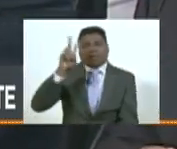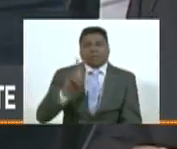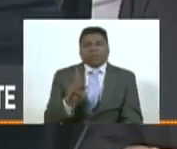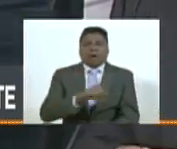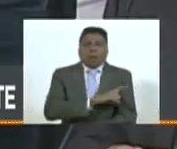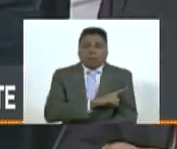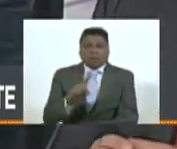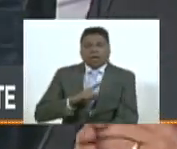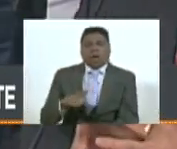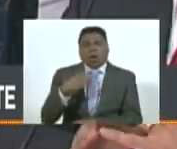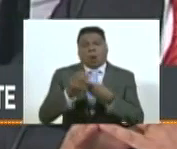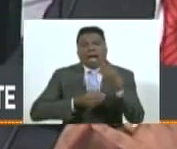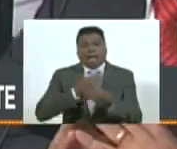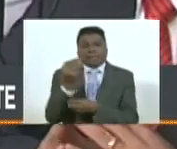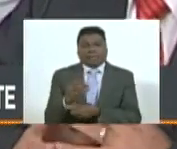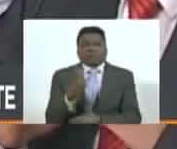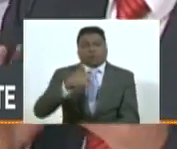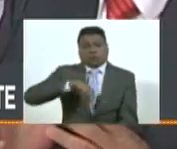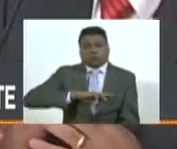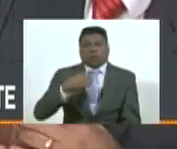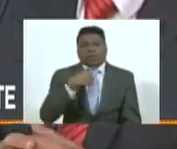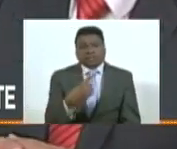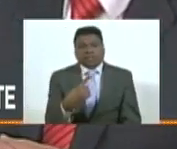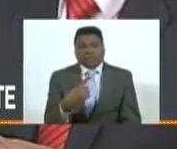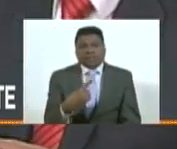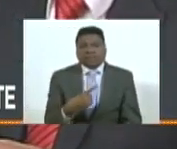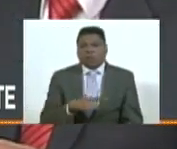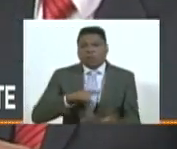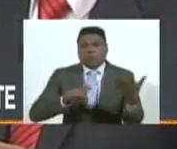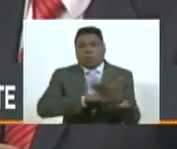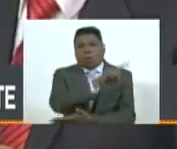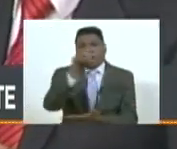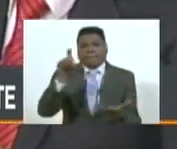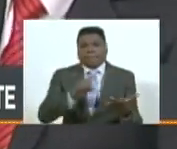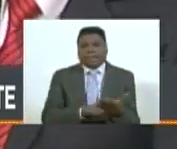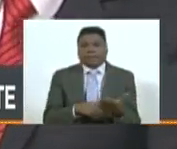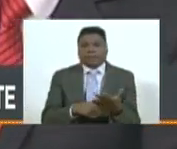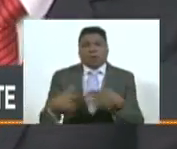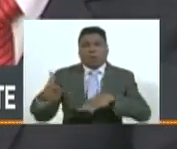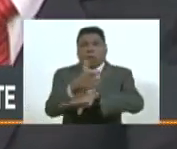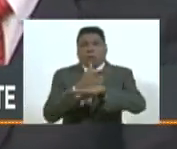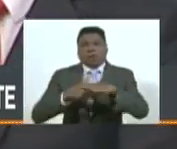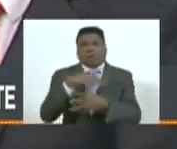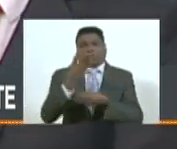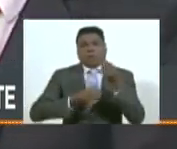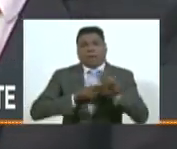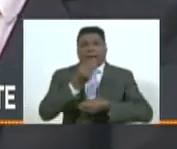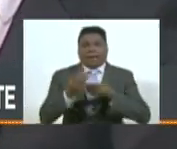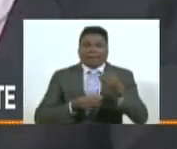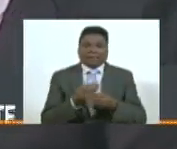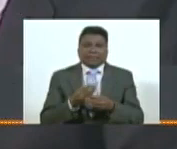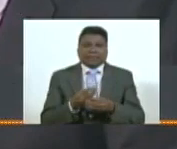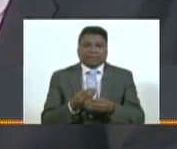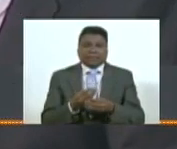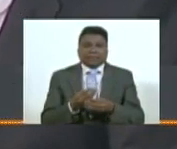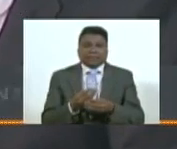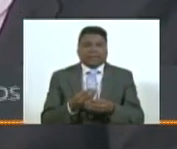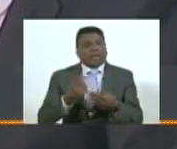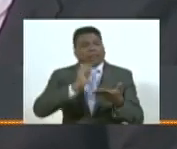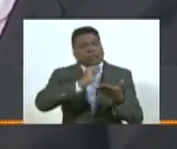obligado a actuar. Y cuando hablo del Estado venezolano es en su conjunto. El Ejecutivo Nacional lo ha hecho, haciendo una